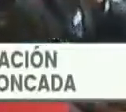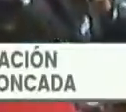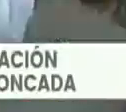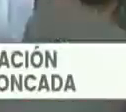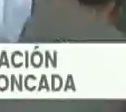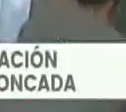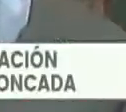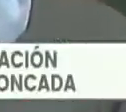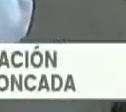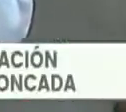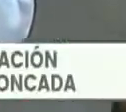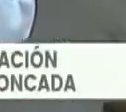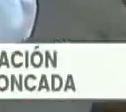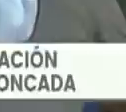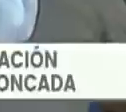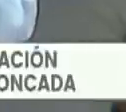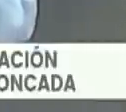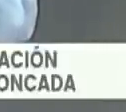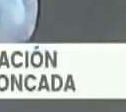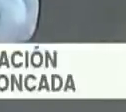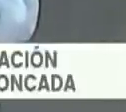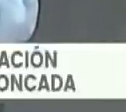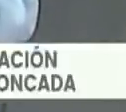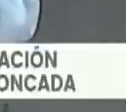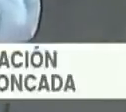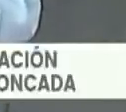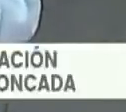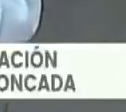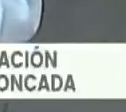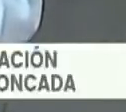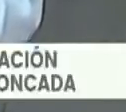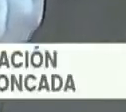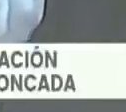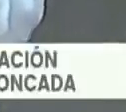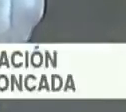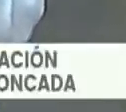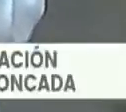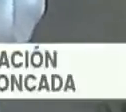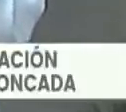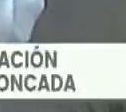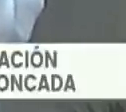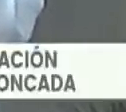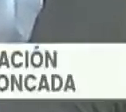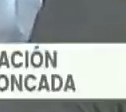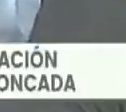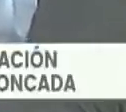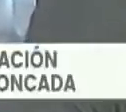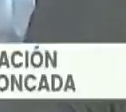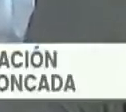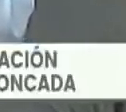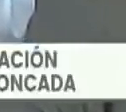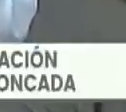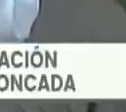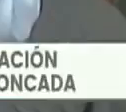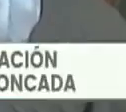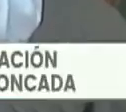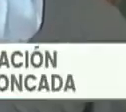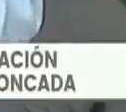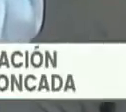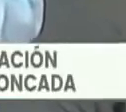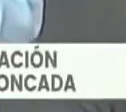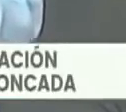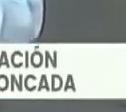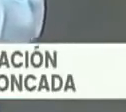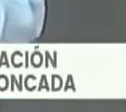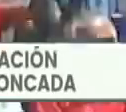¡Que viva Fidel! ¡Que viva Chávez! ¡Que viva Díaz-Canel! ¡Que